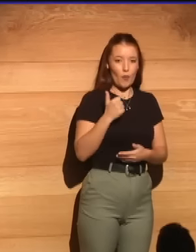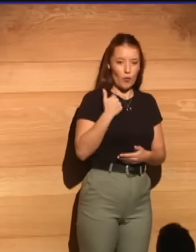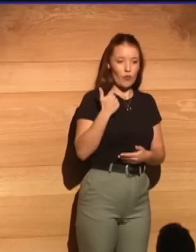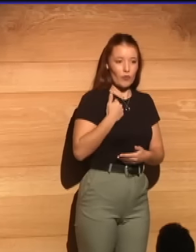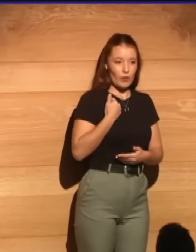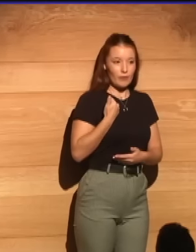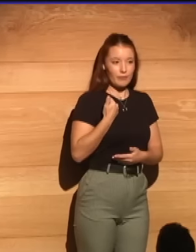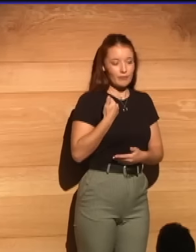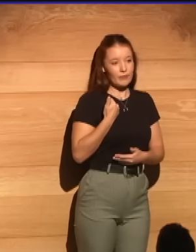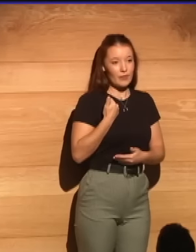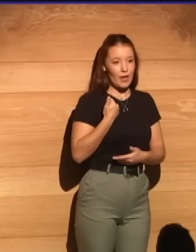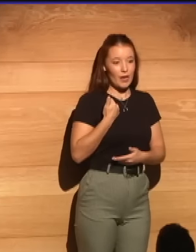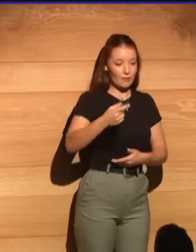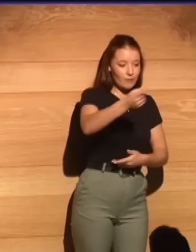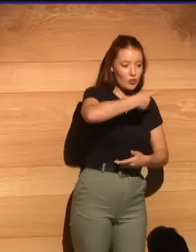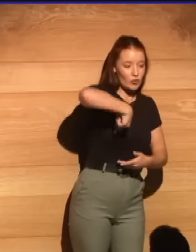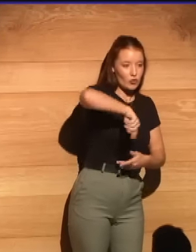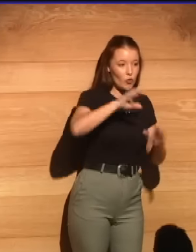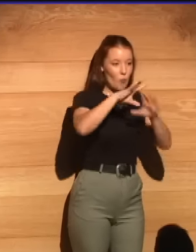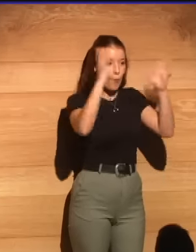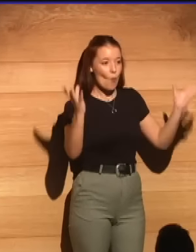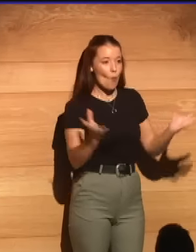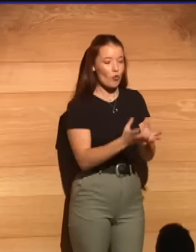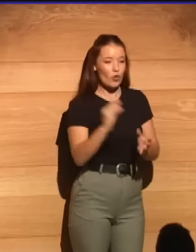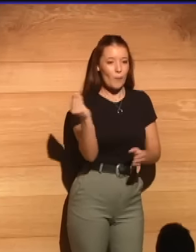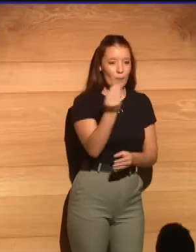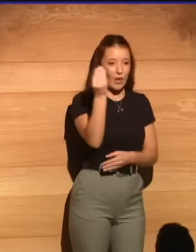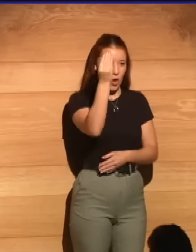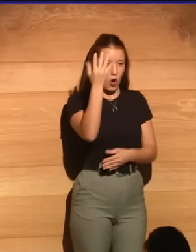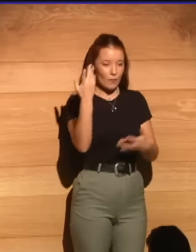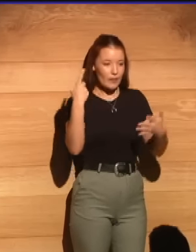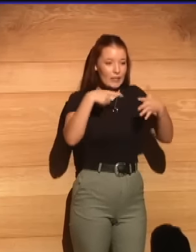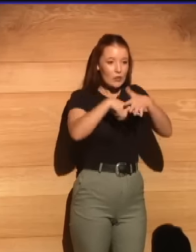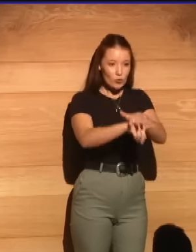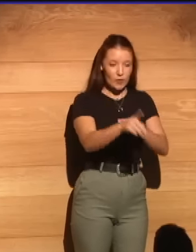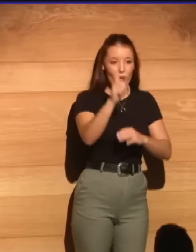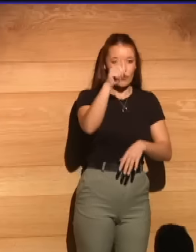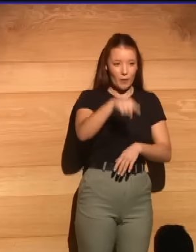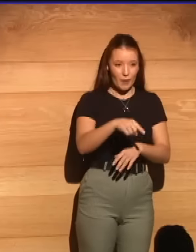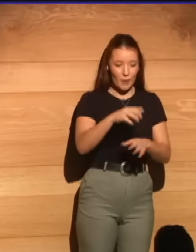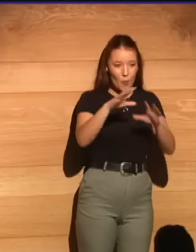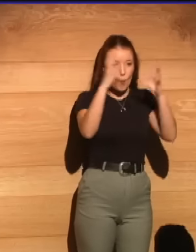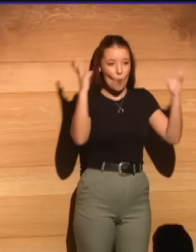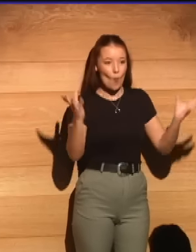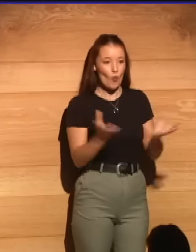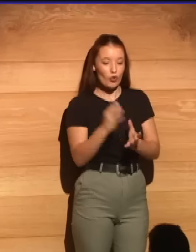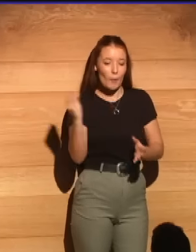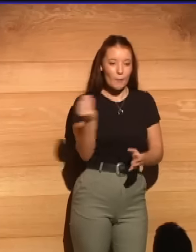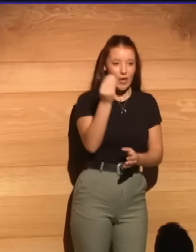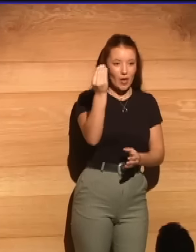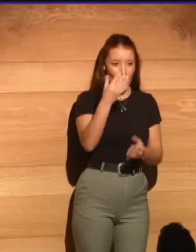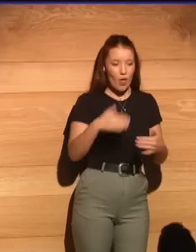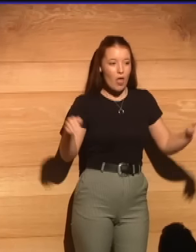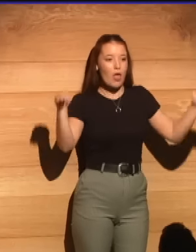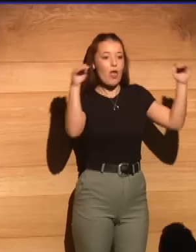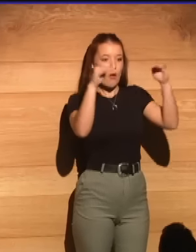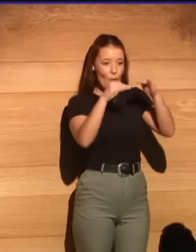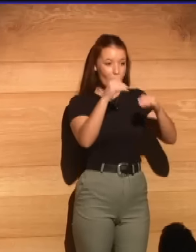entre todos un mundo más humano, un mundo más inclusivo, un mundo mejor, más equitativo y también